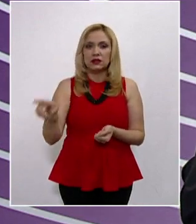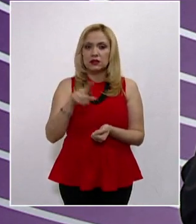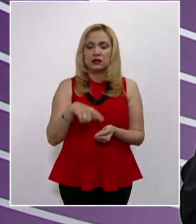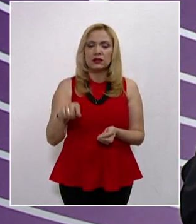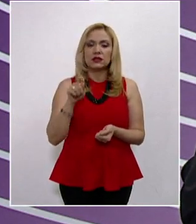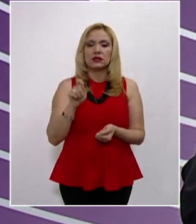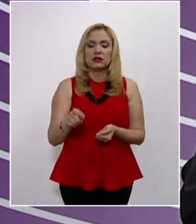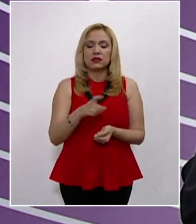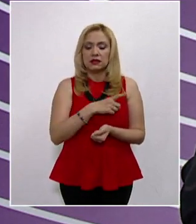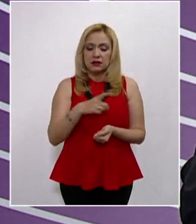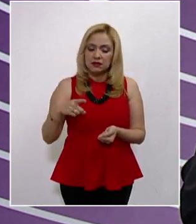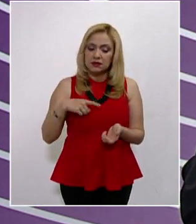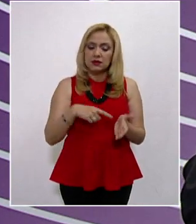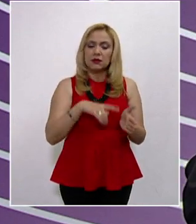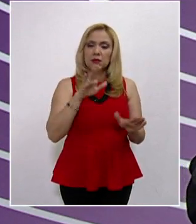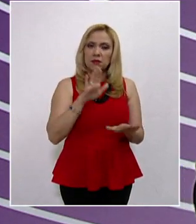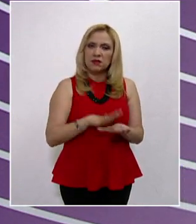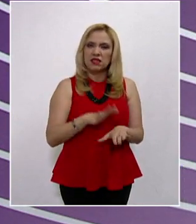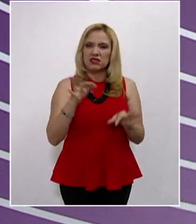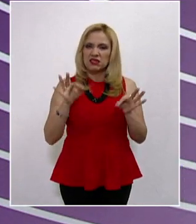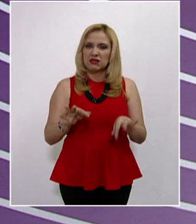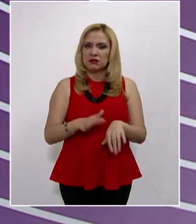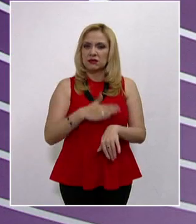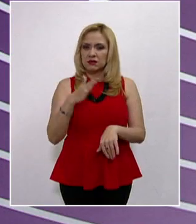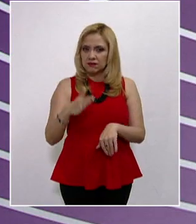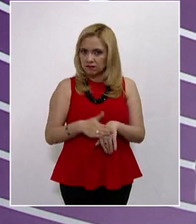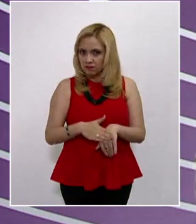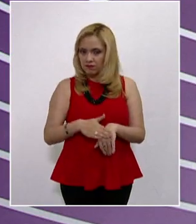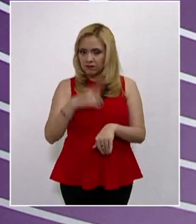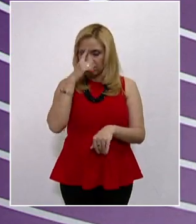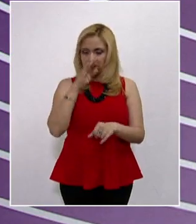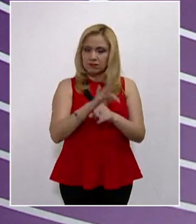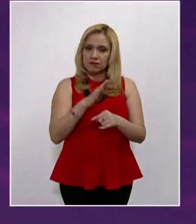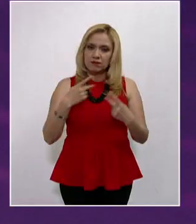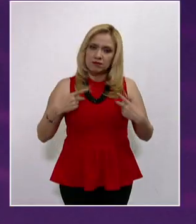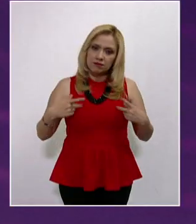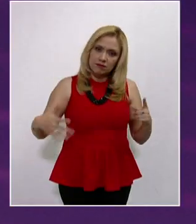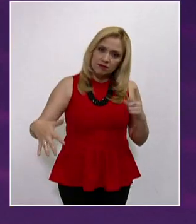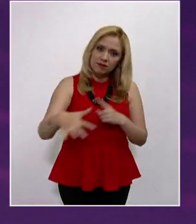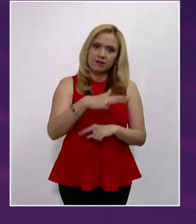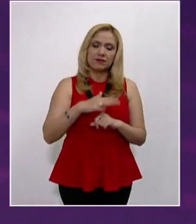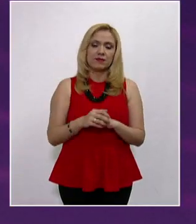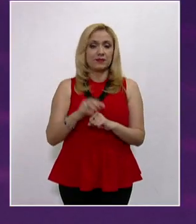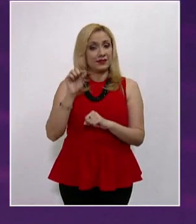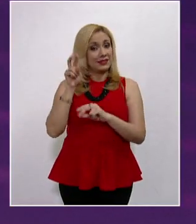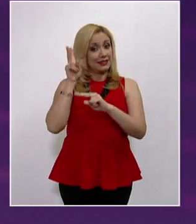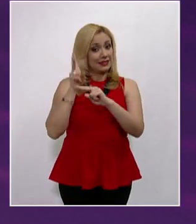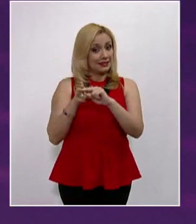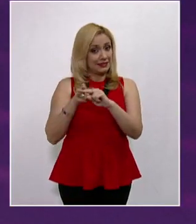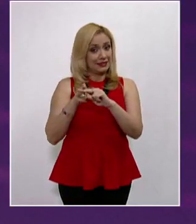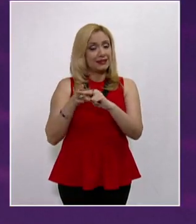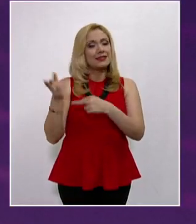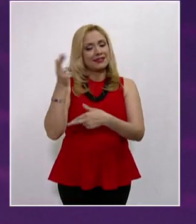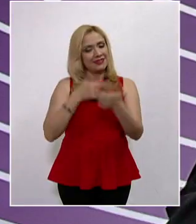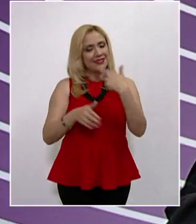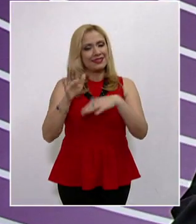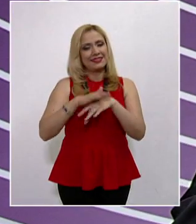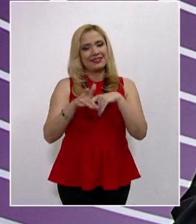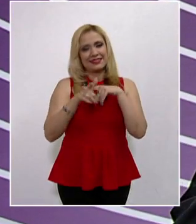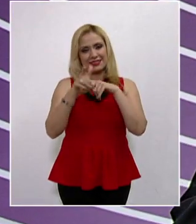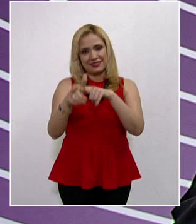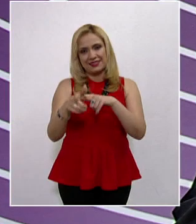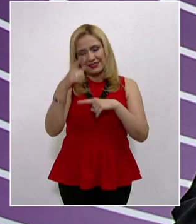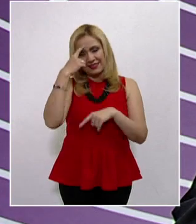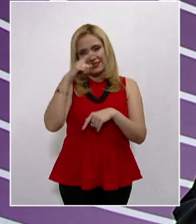ser más efectivos para proteger a la ciudadanía. Vamos a una pausa, volvemos al tercer